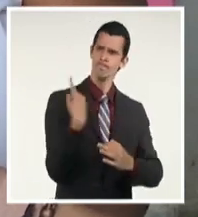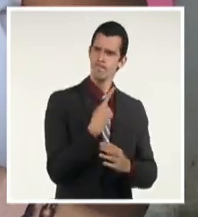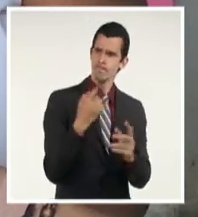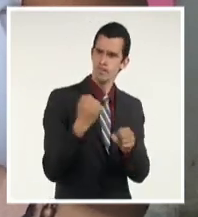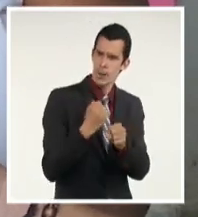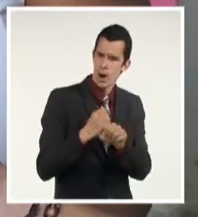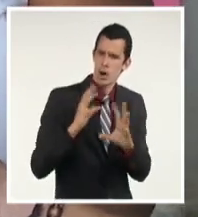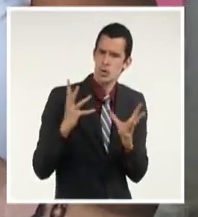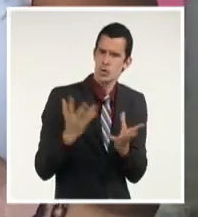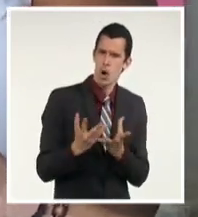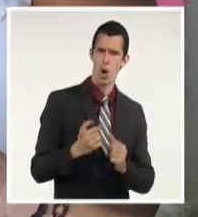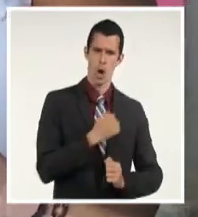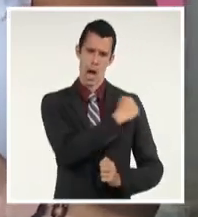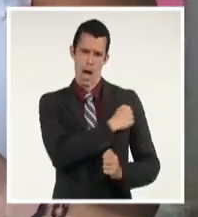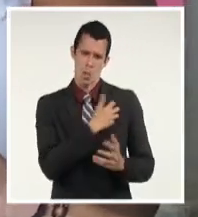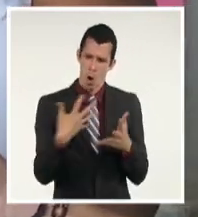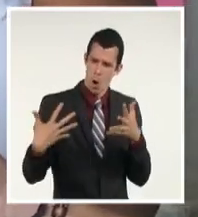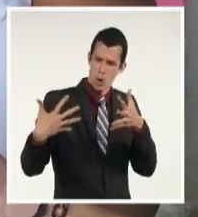amoroso,